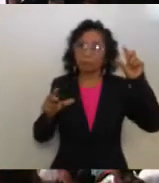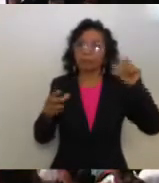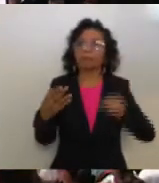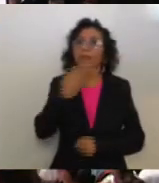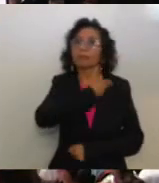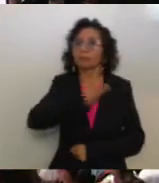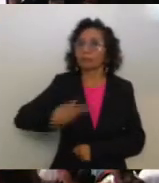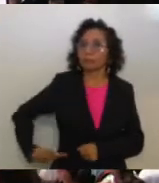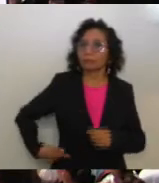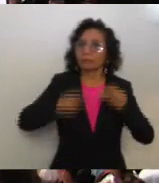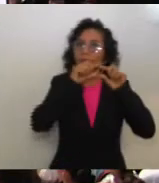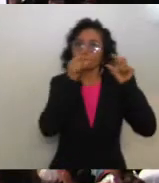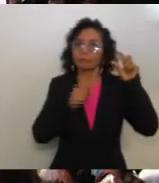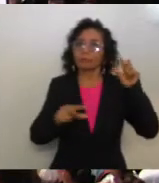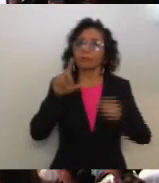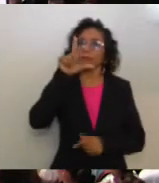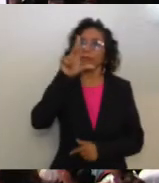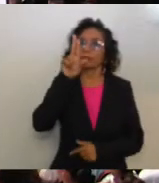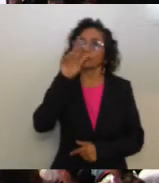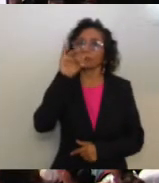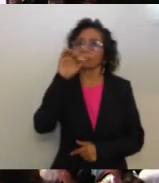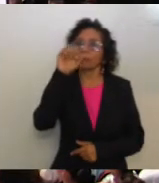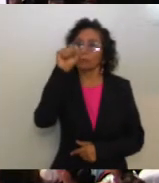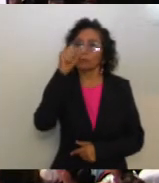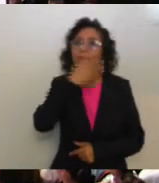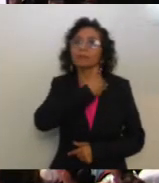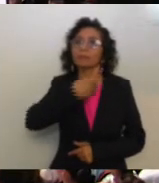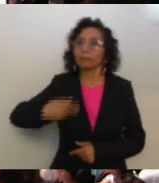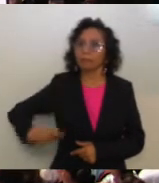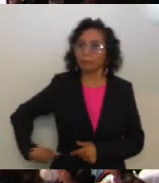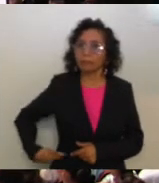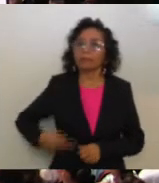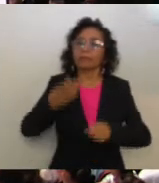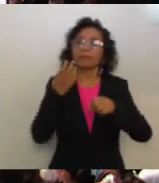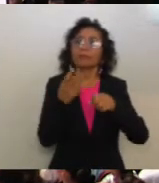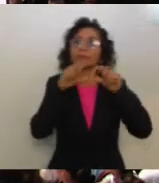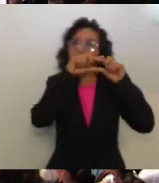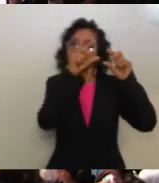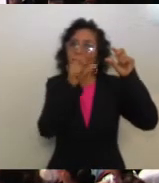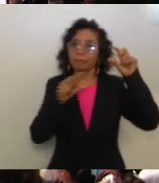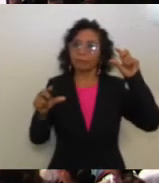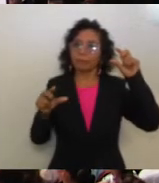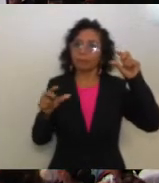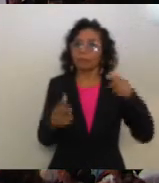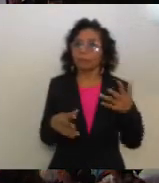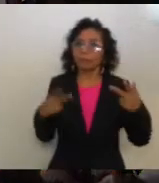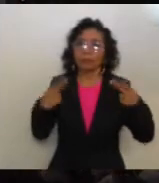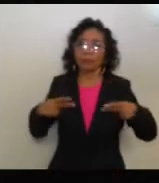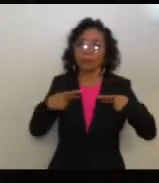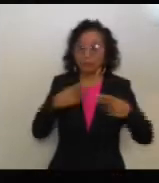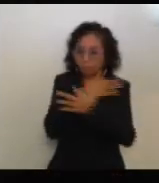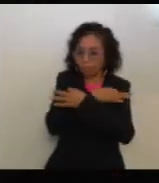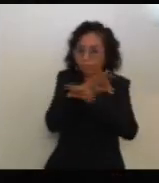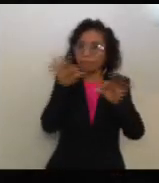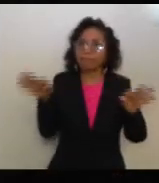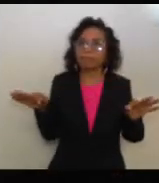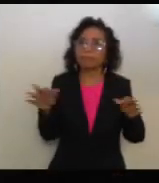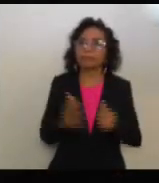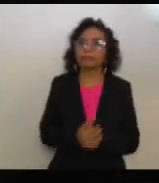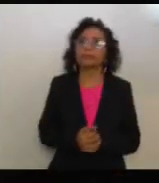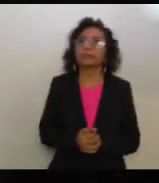República. Luis Echeverría Álvarez, Presidente Constitucional de los Estados Unidos Mexicanos, a sus habitantes, SABET. Que el